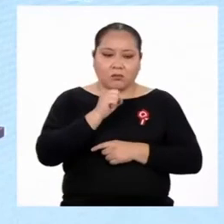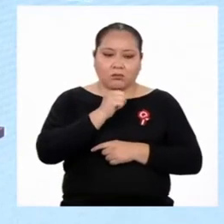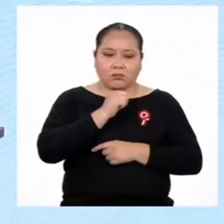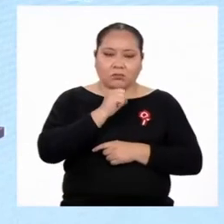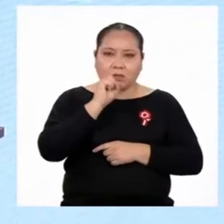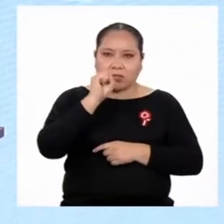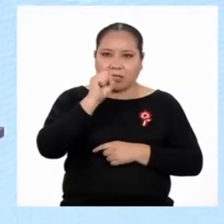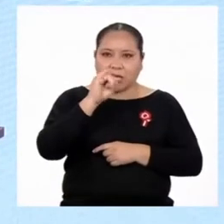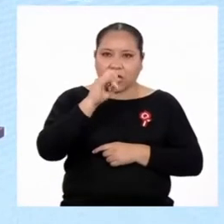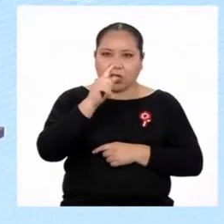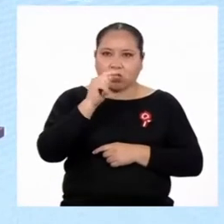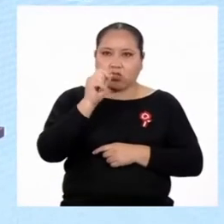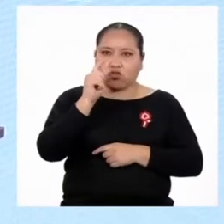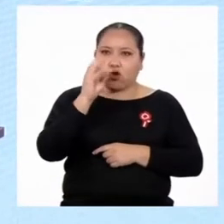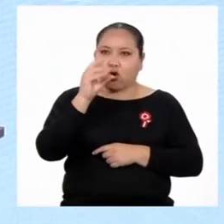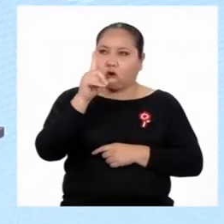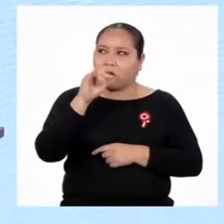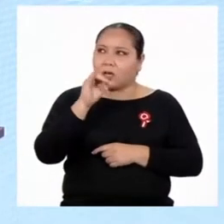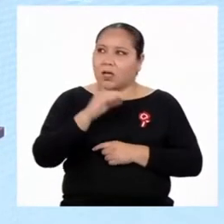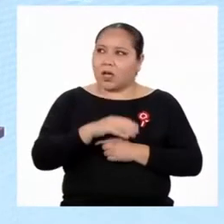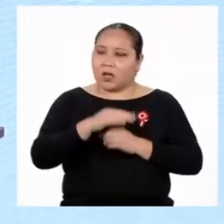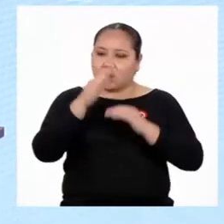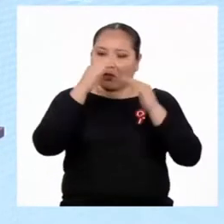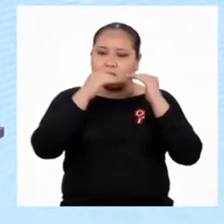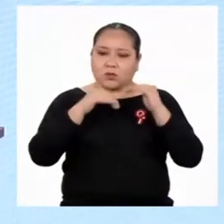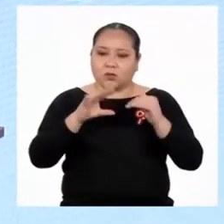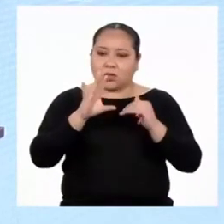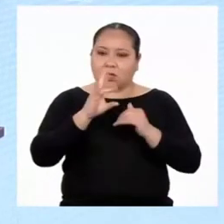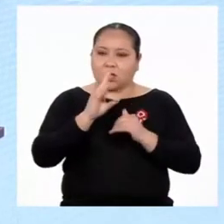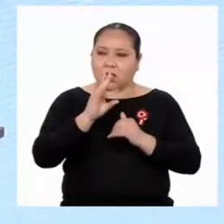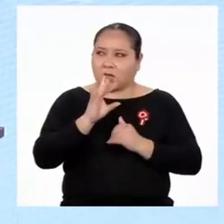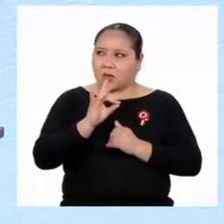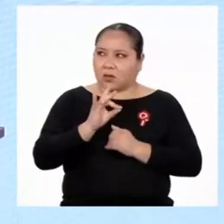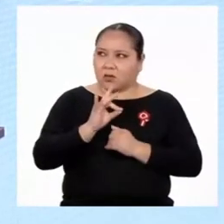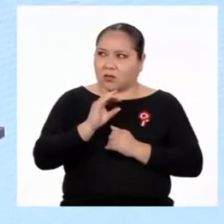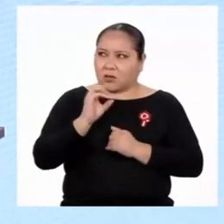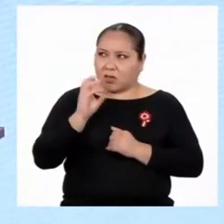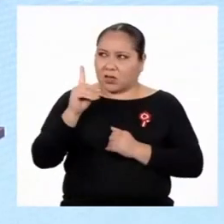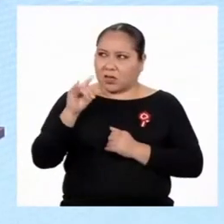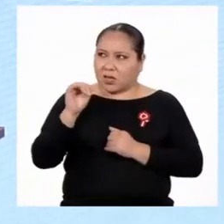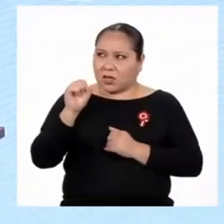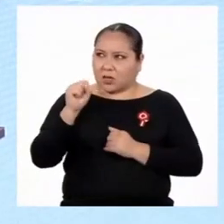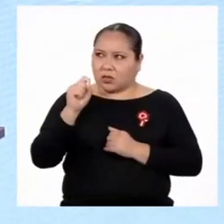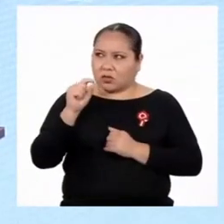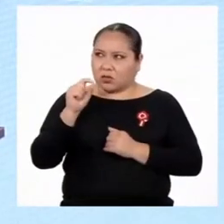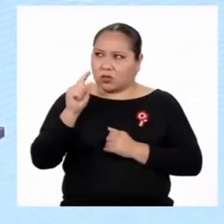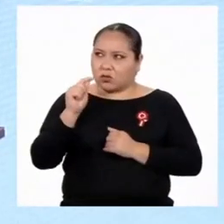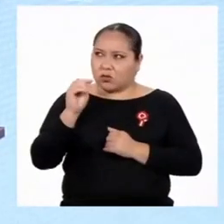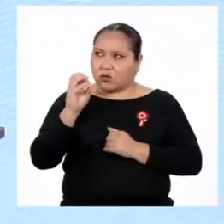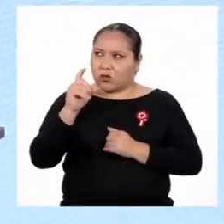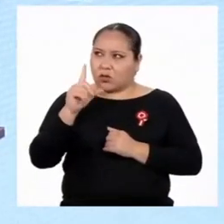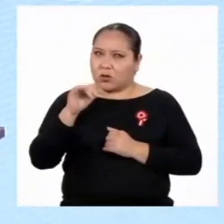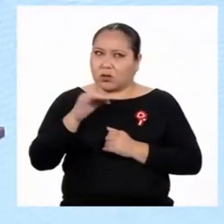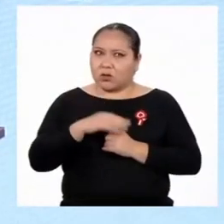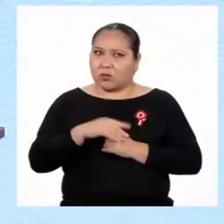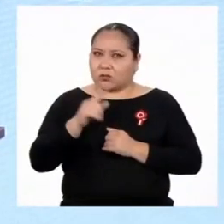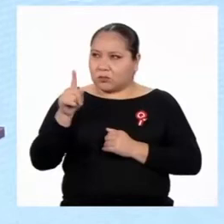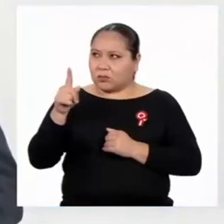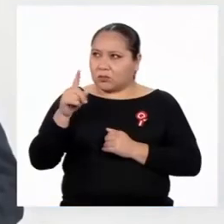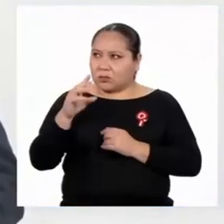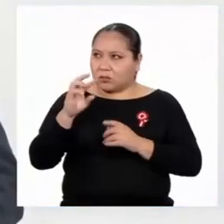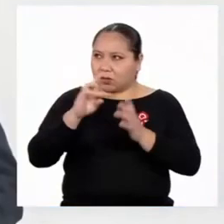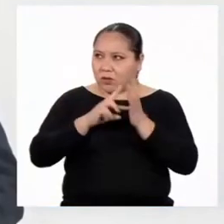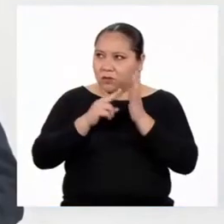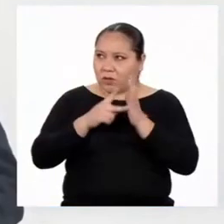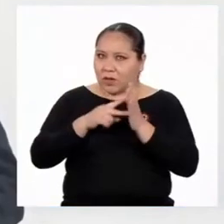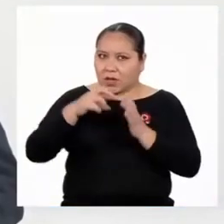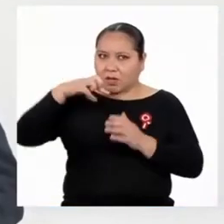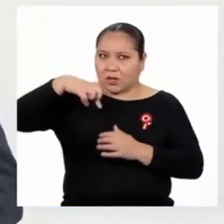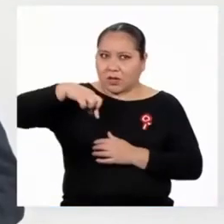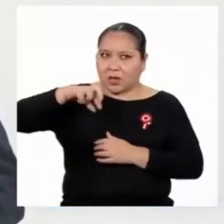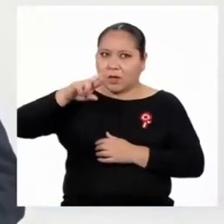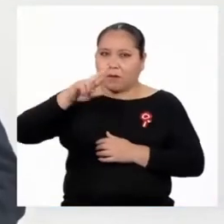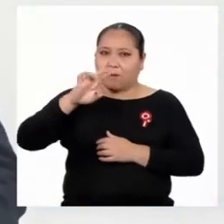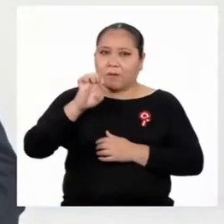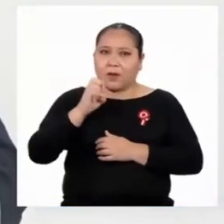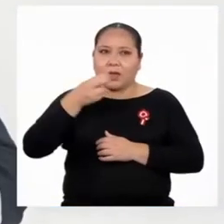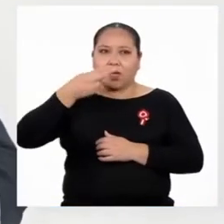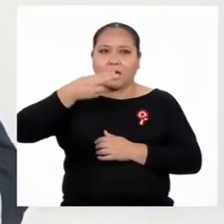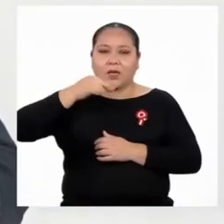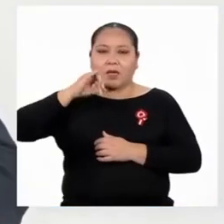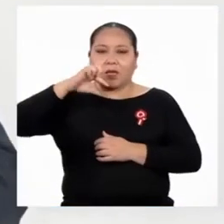sobre 78 de valor diastólica. ¿Quiere decir que sufre de prehipertensión? Así